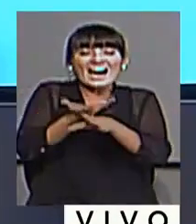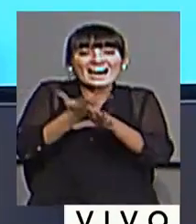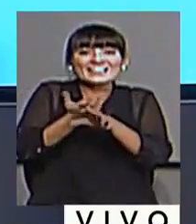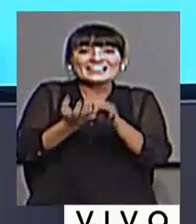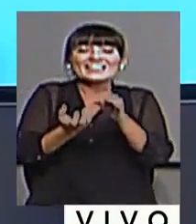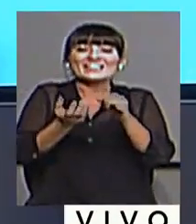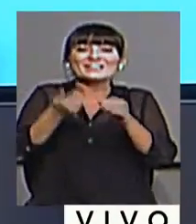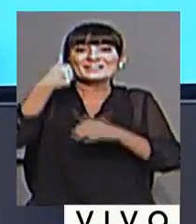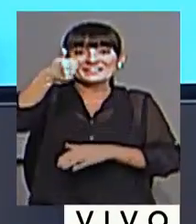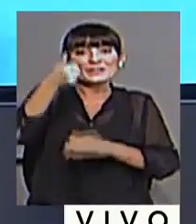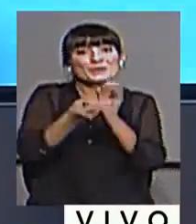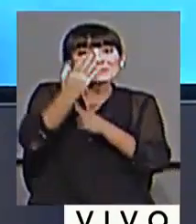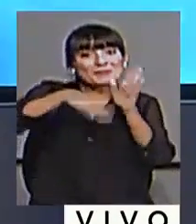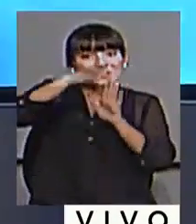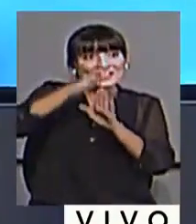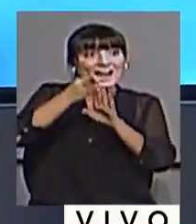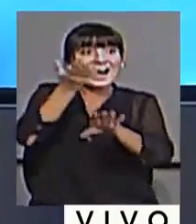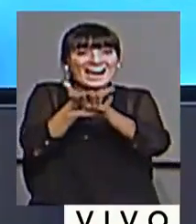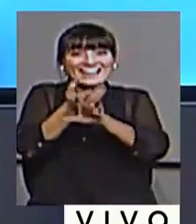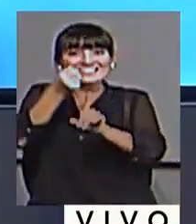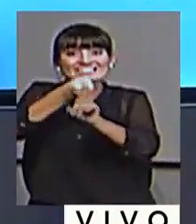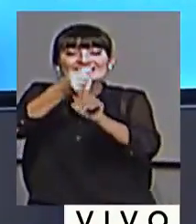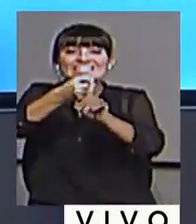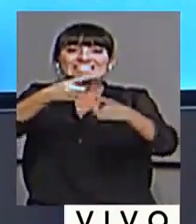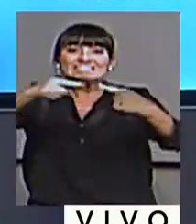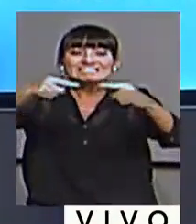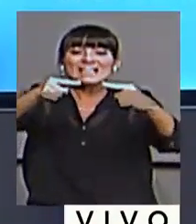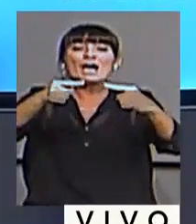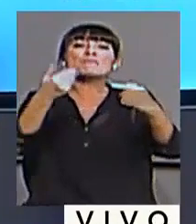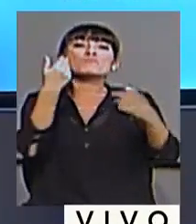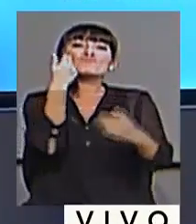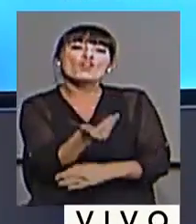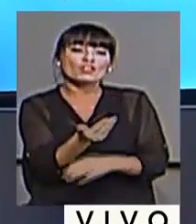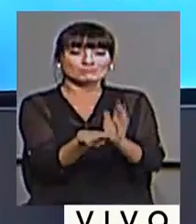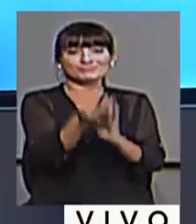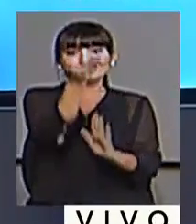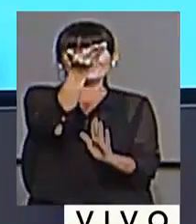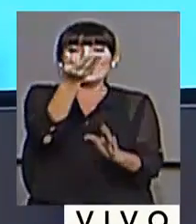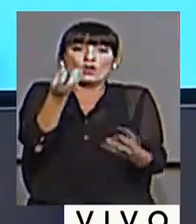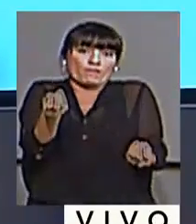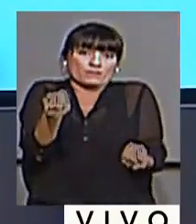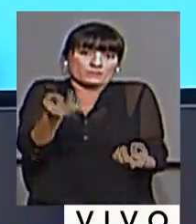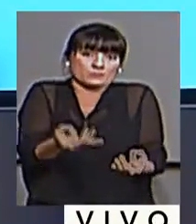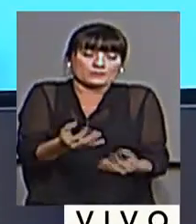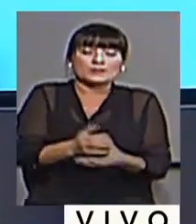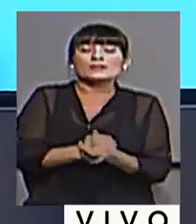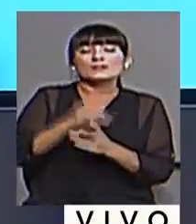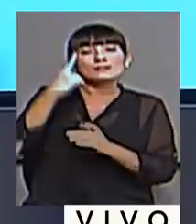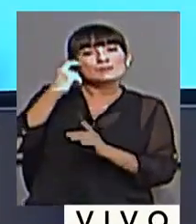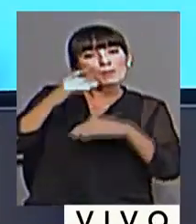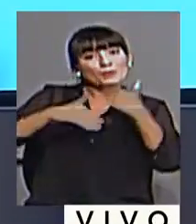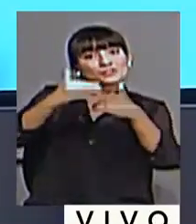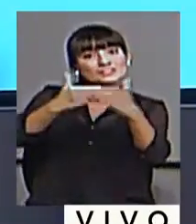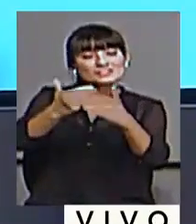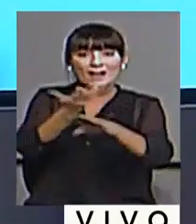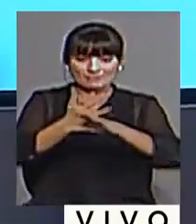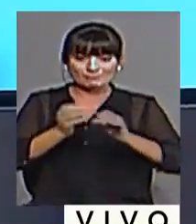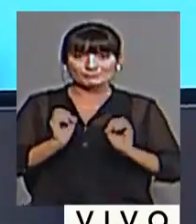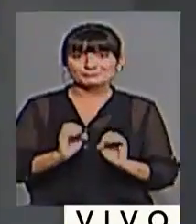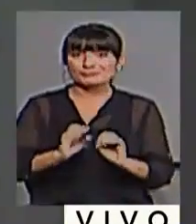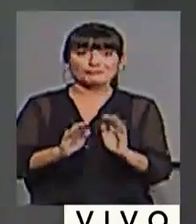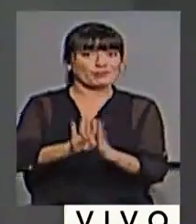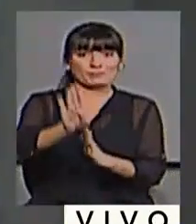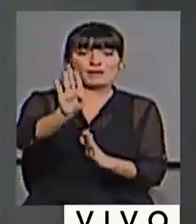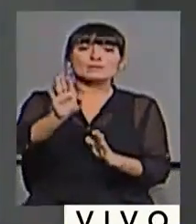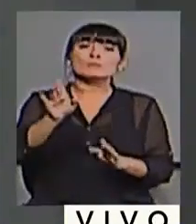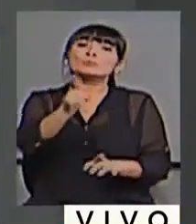dirigente de la Nueva Mayoría le pega al Frente Amplio, le sube los bonos. Eso es indudable. Creemos que están en un proceso de formación. O sea, ¿tú dices